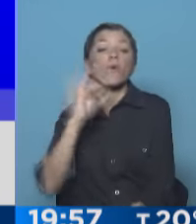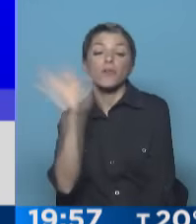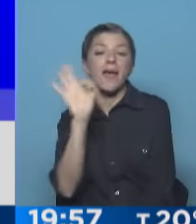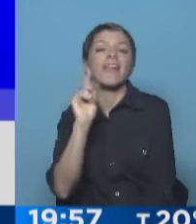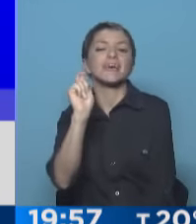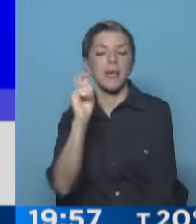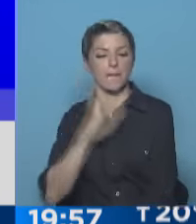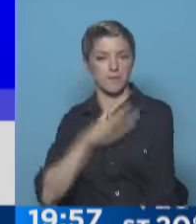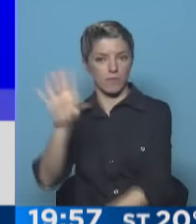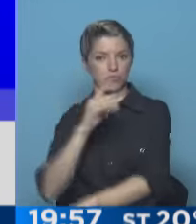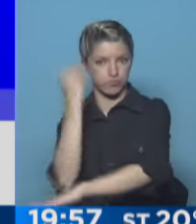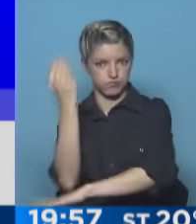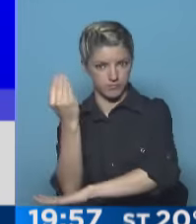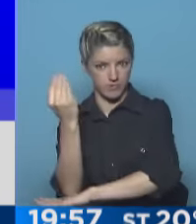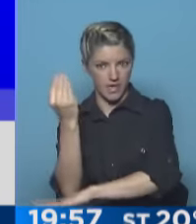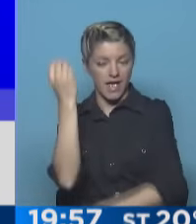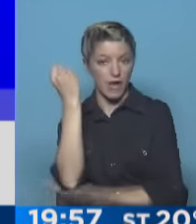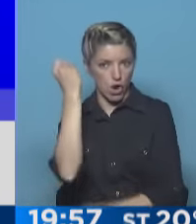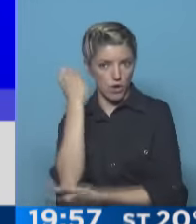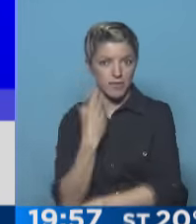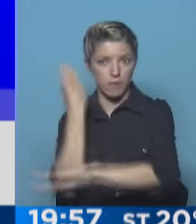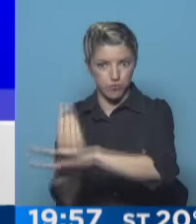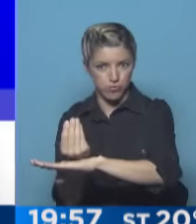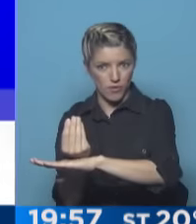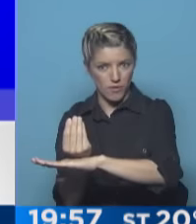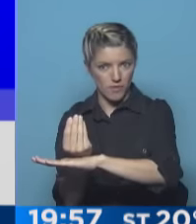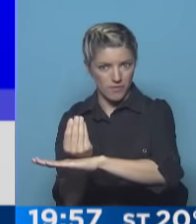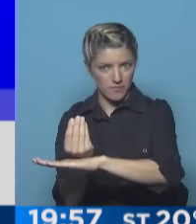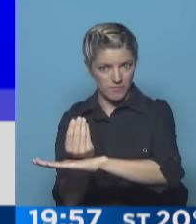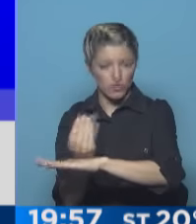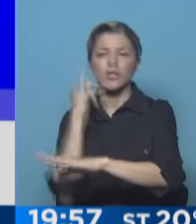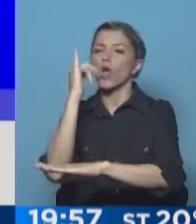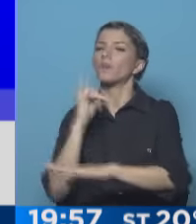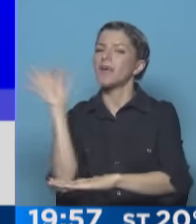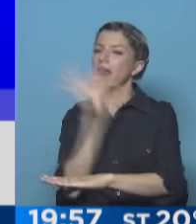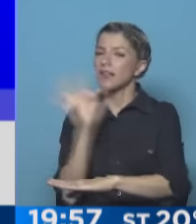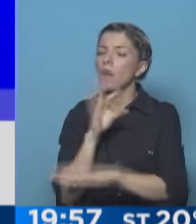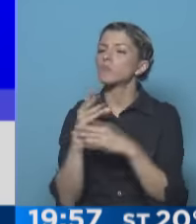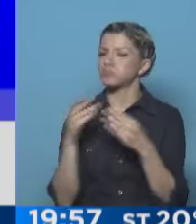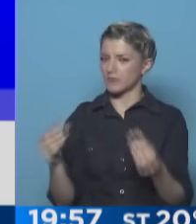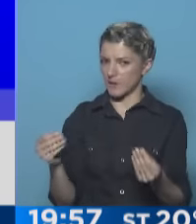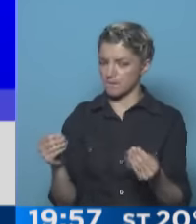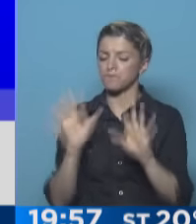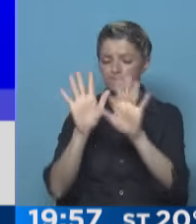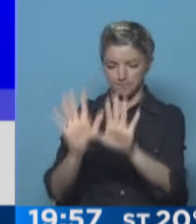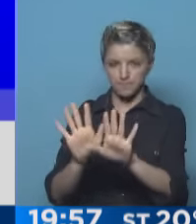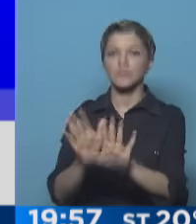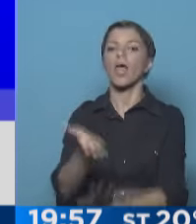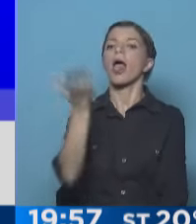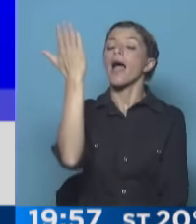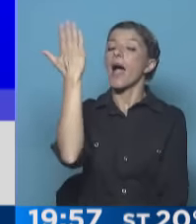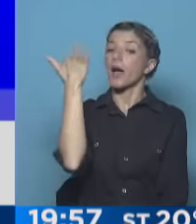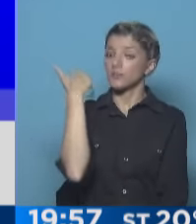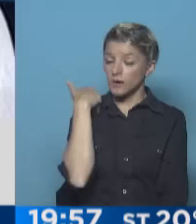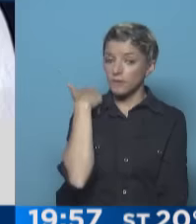decisiones en materia económica tienen que ver con no dar el nombre del ministro de economía del equipo económico pero Ayer tuvimos una punta cuando